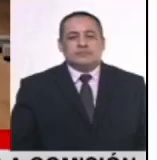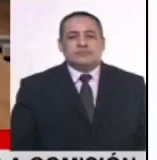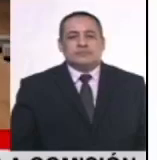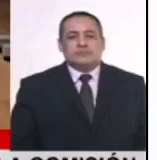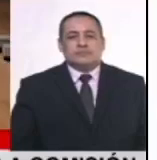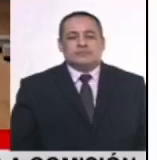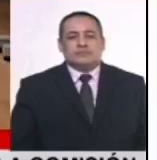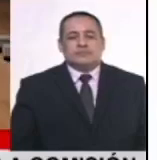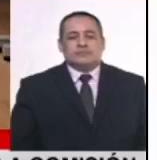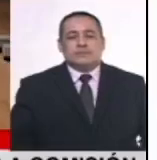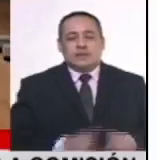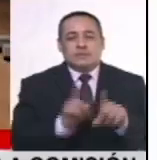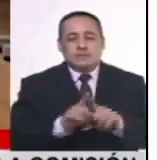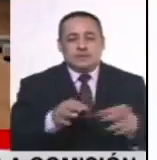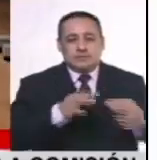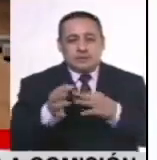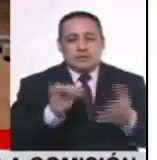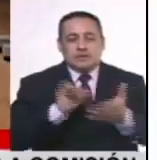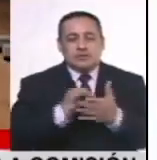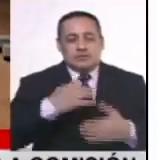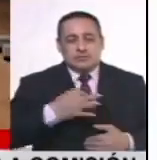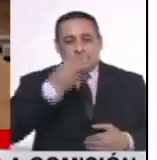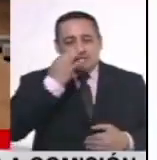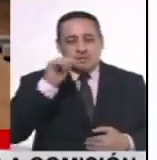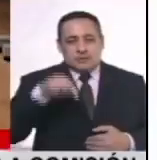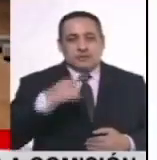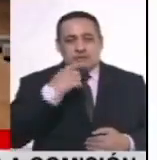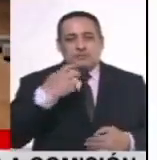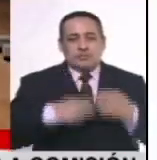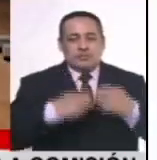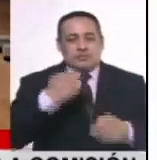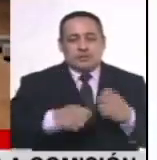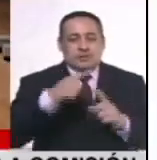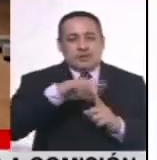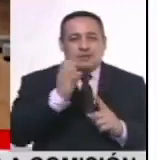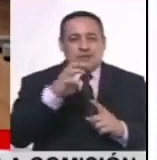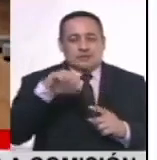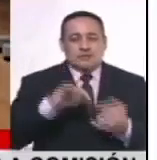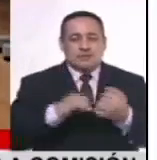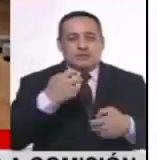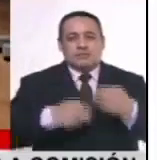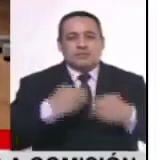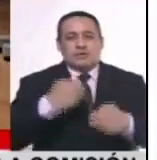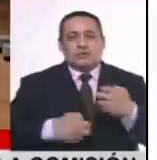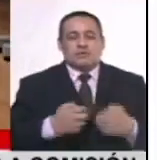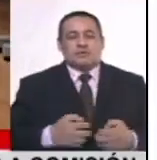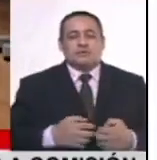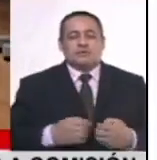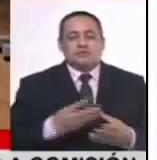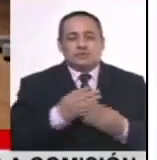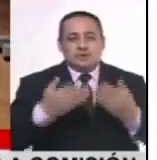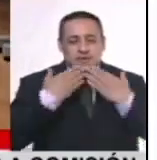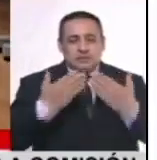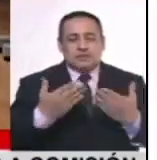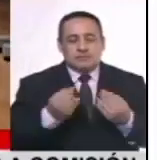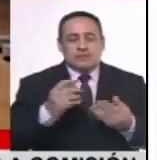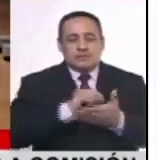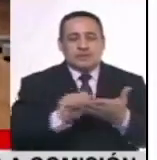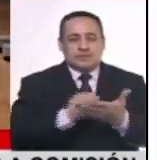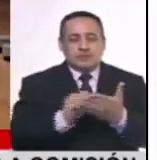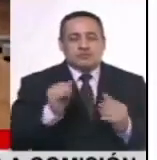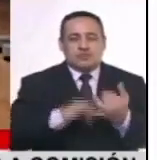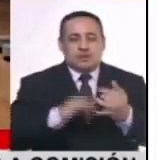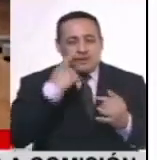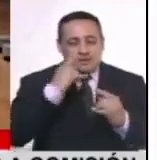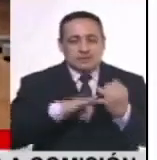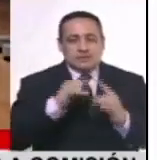para indicar que estoy presente, hemos tenido que reiniciar el Teams porque tenía problemas. Gracias. Se registra su